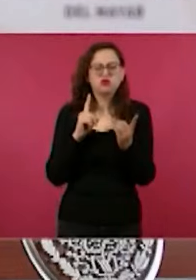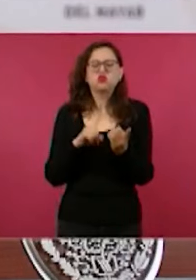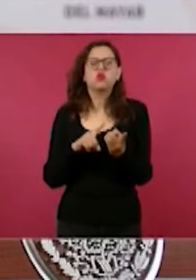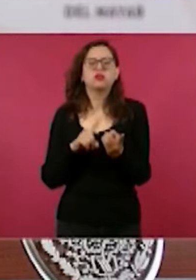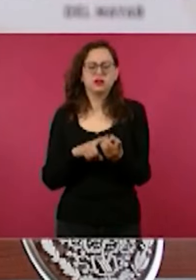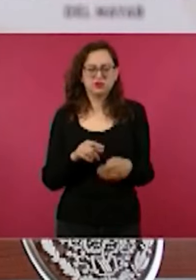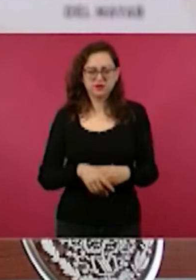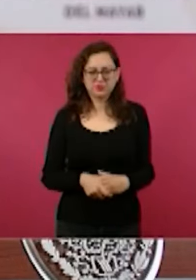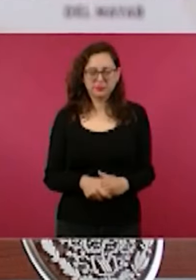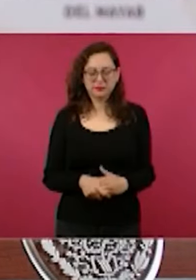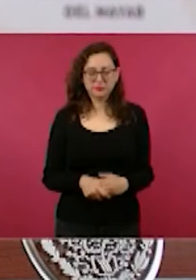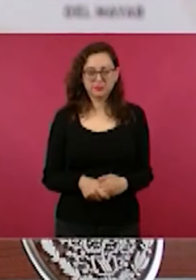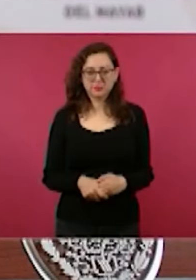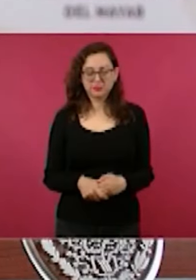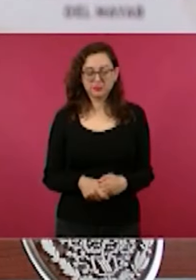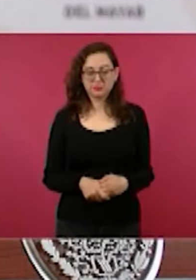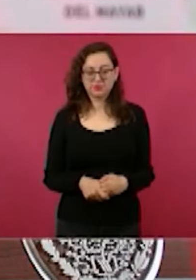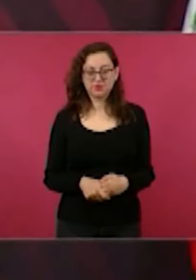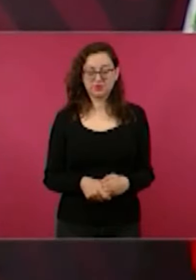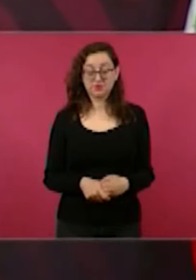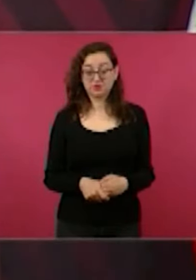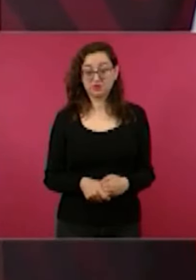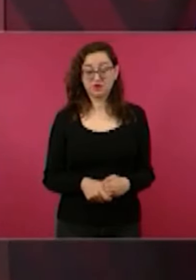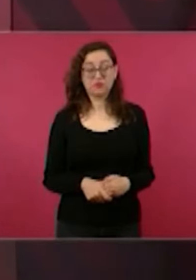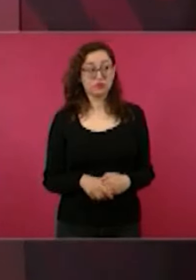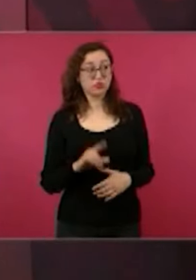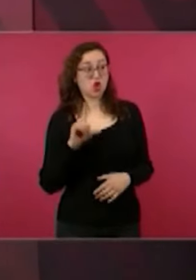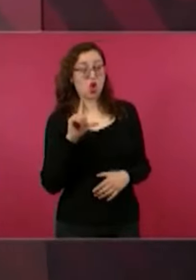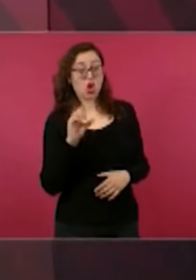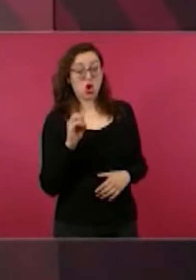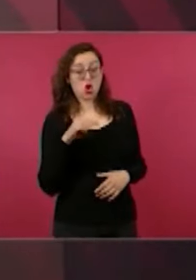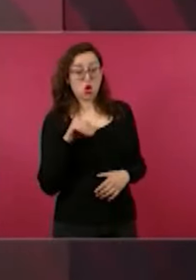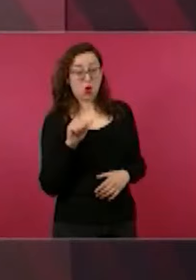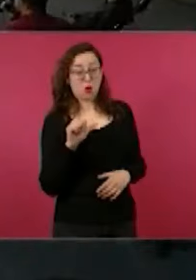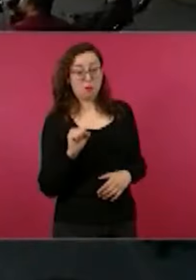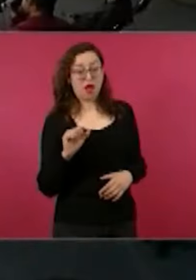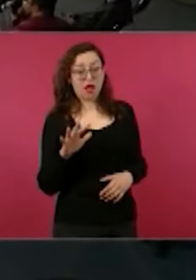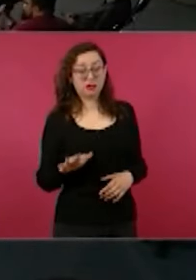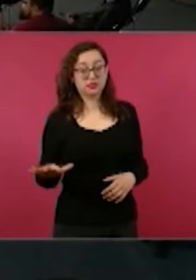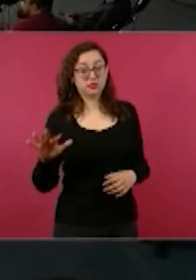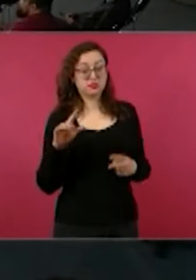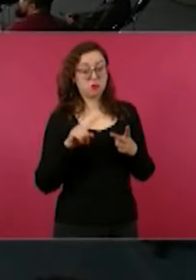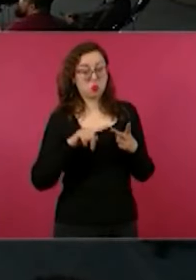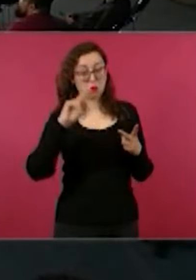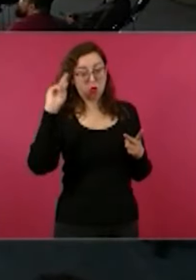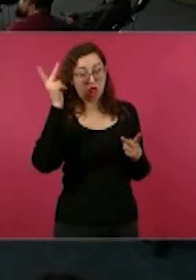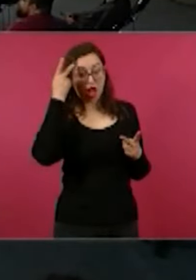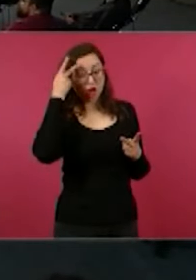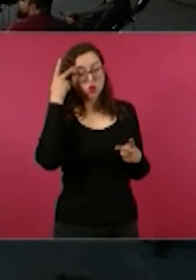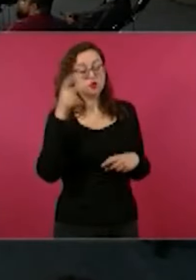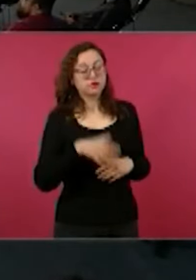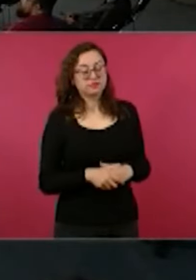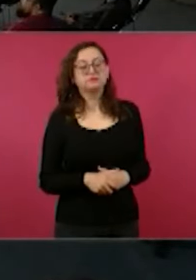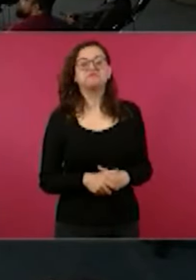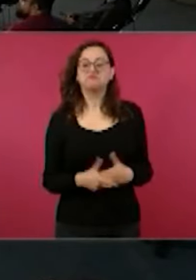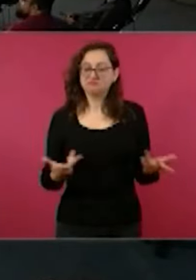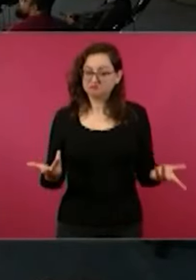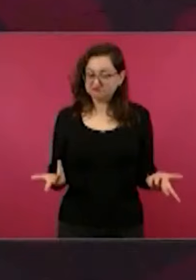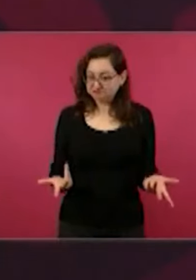es una justificación eh de una reforma que le va a hacer daño al país Ojalá sea el menor daño